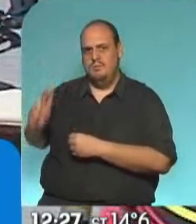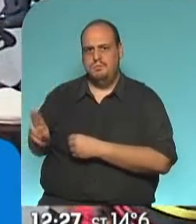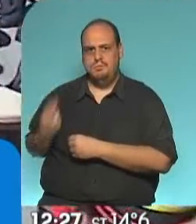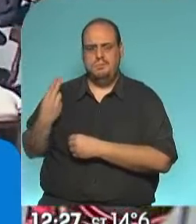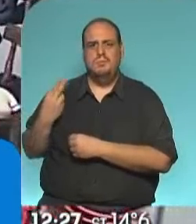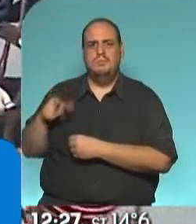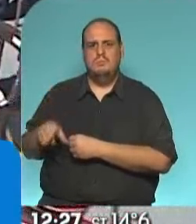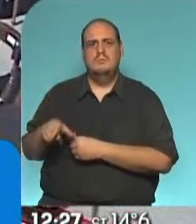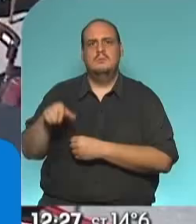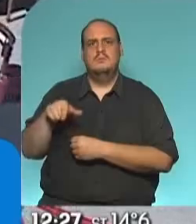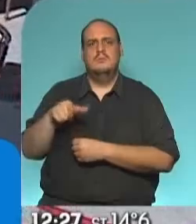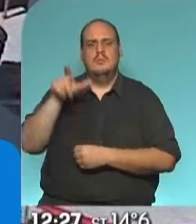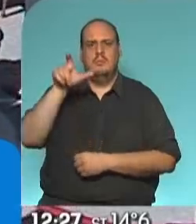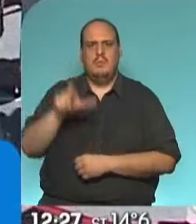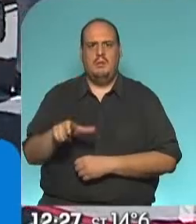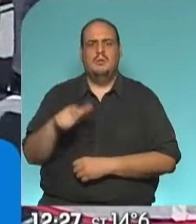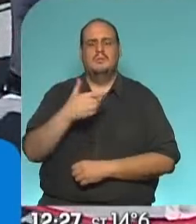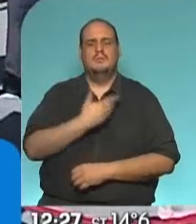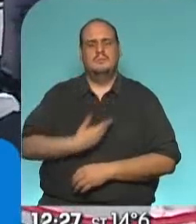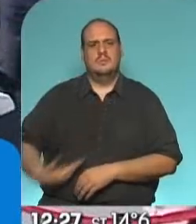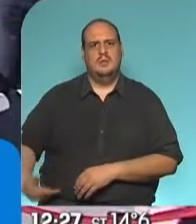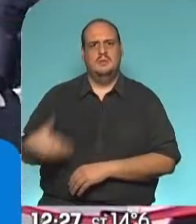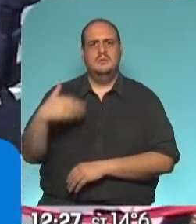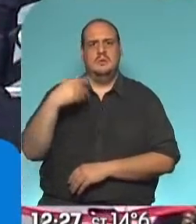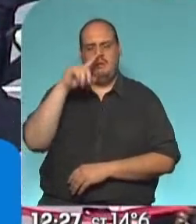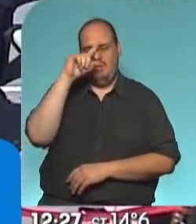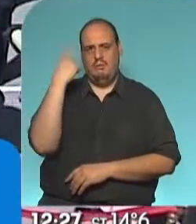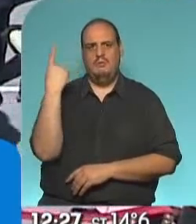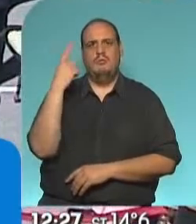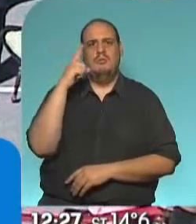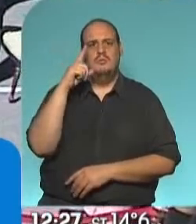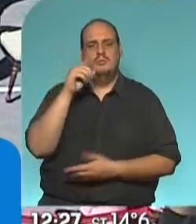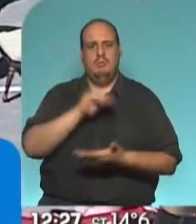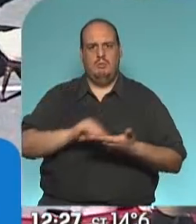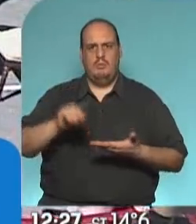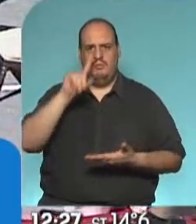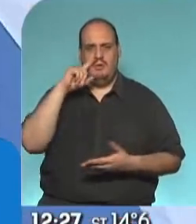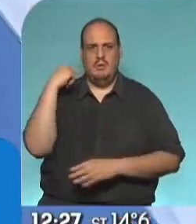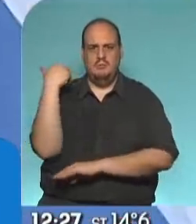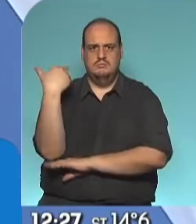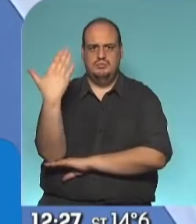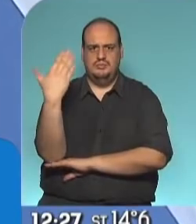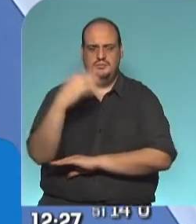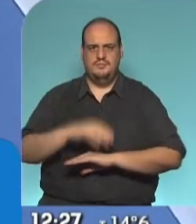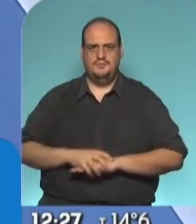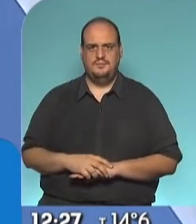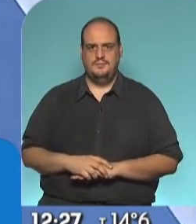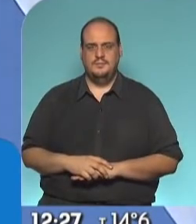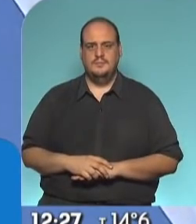Martín, escuchamos la palabra del señor Presidente de la Nación, doctor Alberto Fernández.